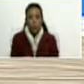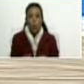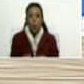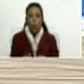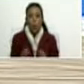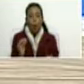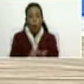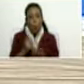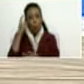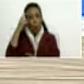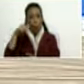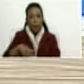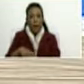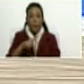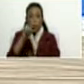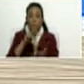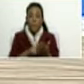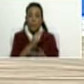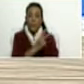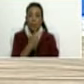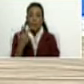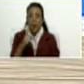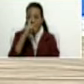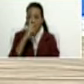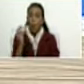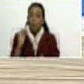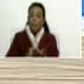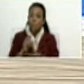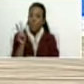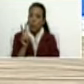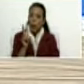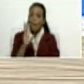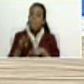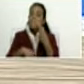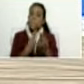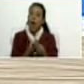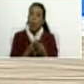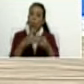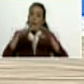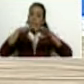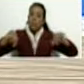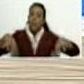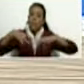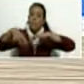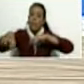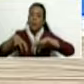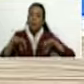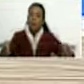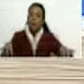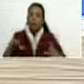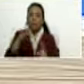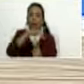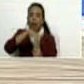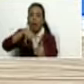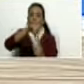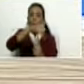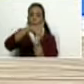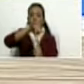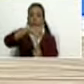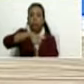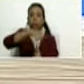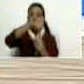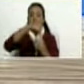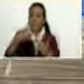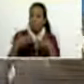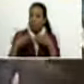lo digo hoy, año 2023, a Venezuela más nunca nos dividen, más nunca nos debilitan. De aquí